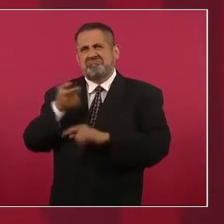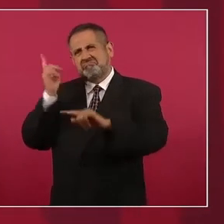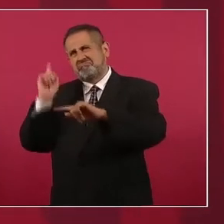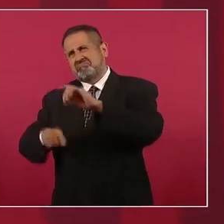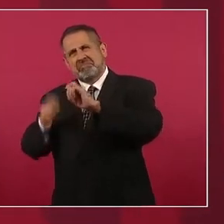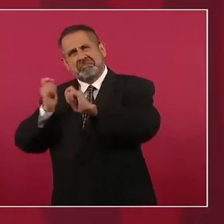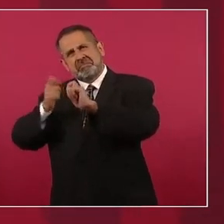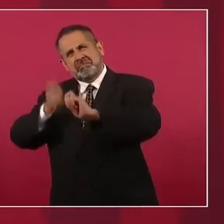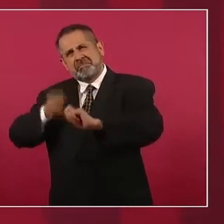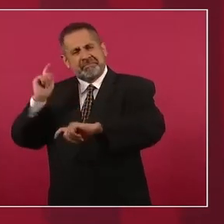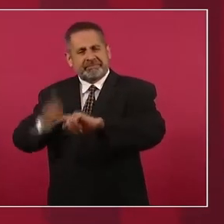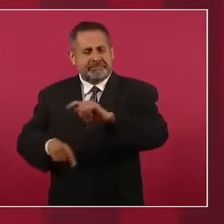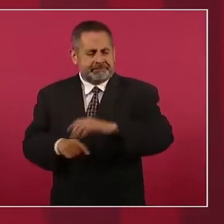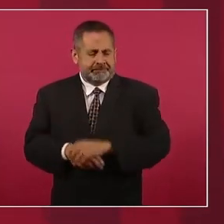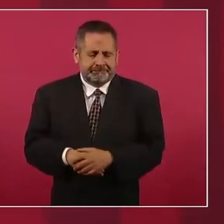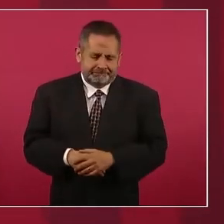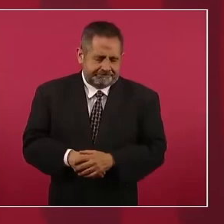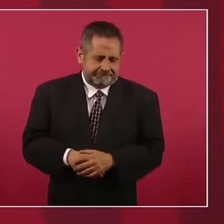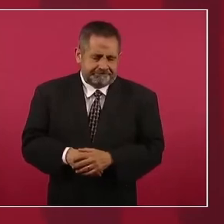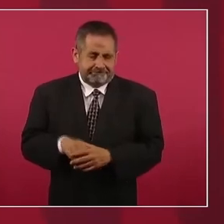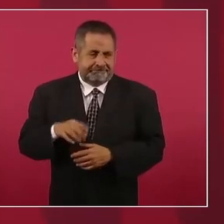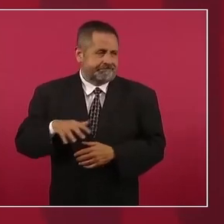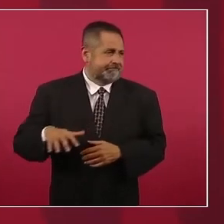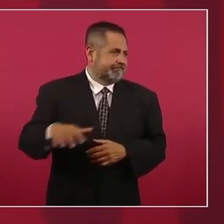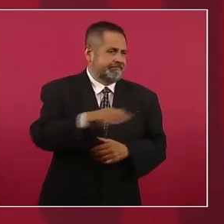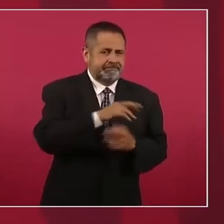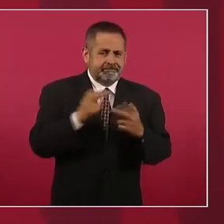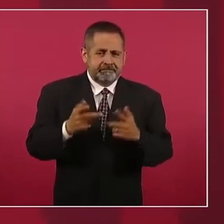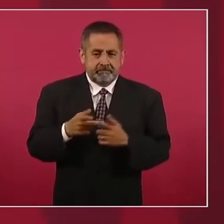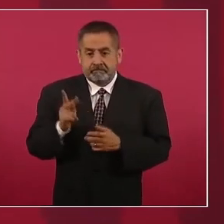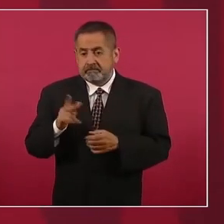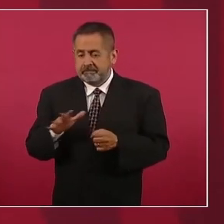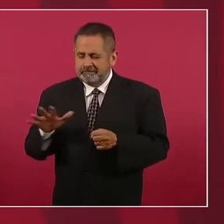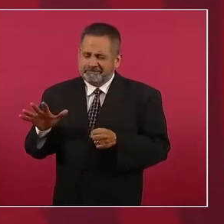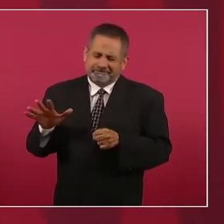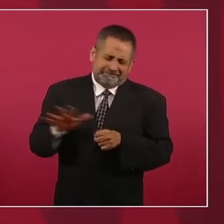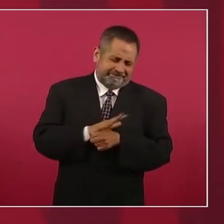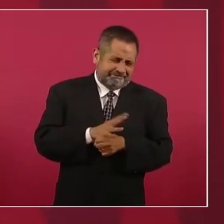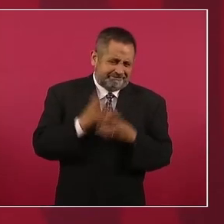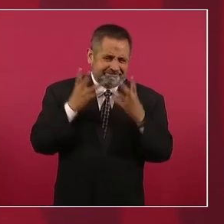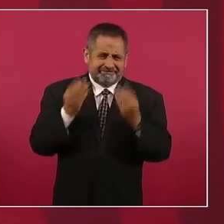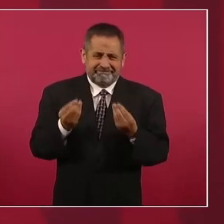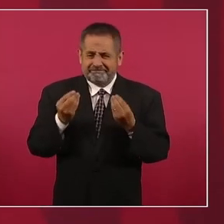Entonces, de ahí la destrucción, pero estaba muy poblado